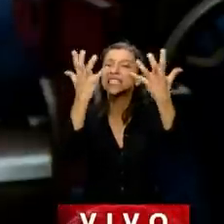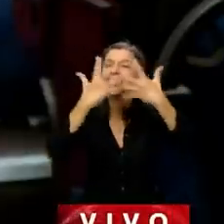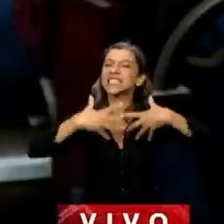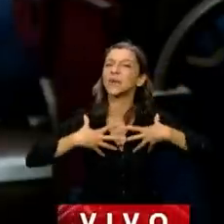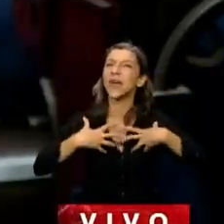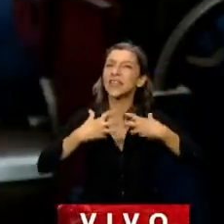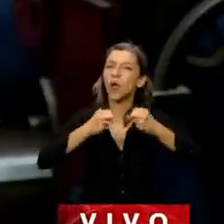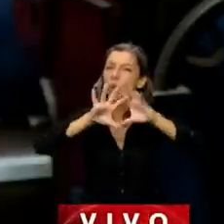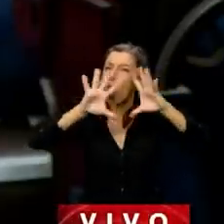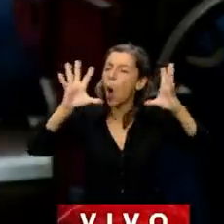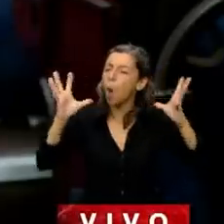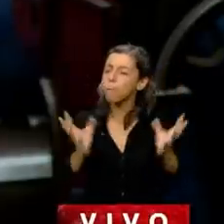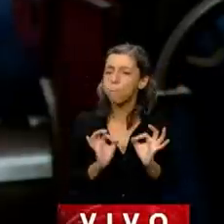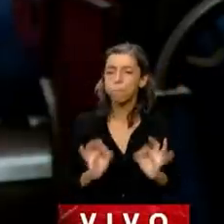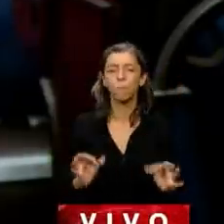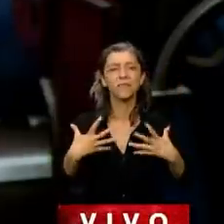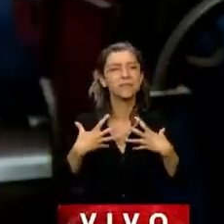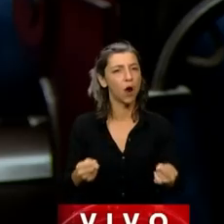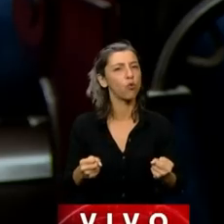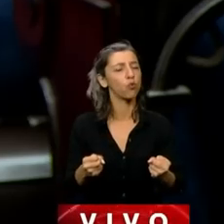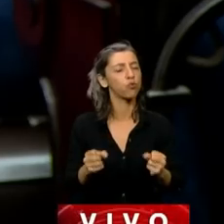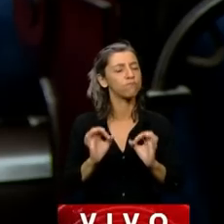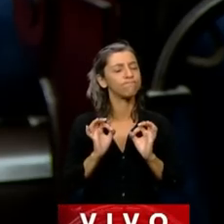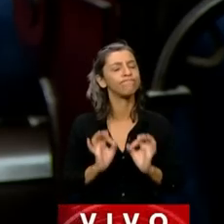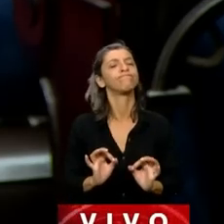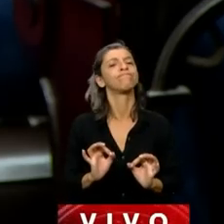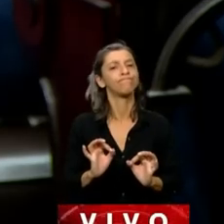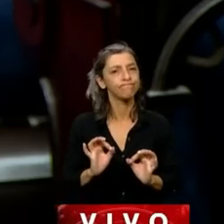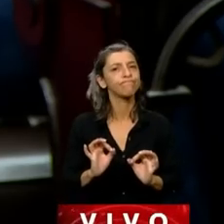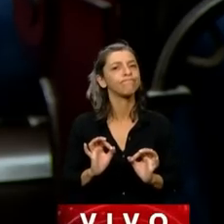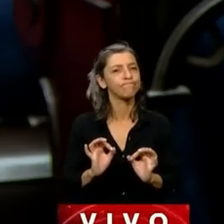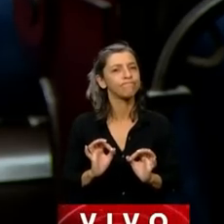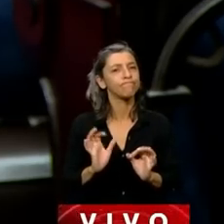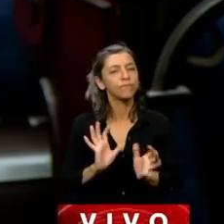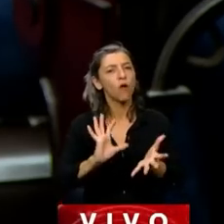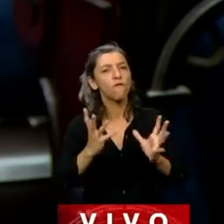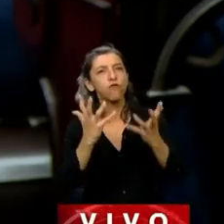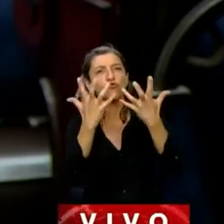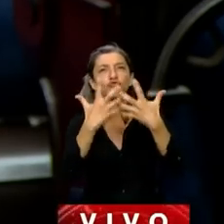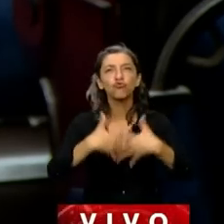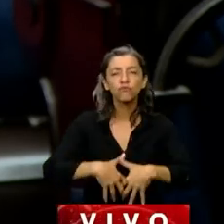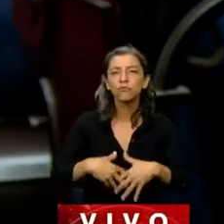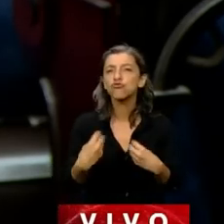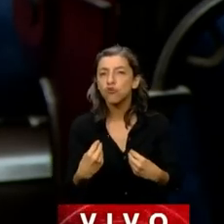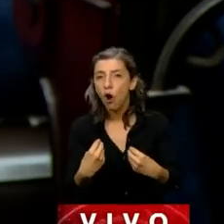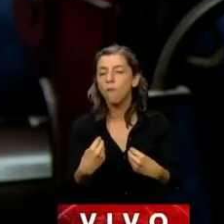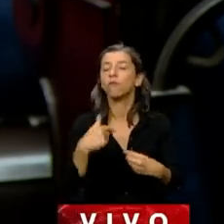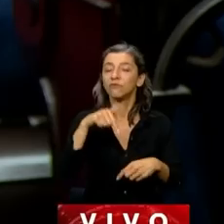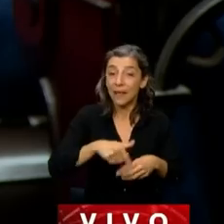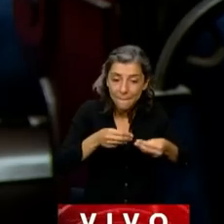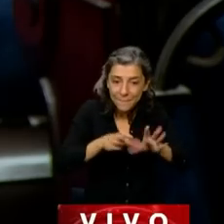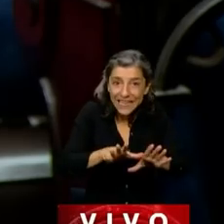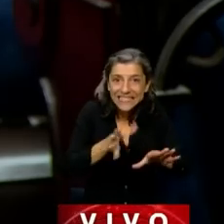Sobre su sistema de salud. Me parece que poner en cuestión, acompañar el proceso de formación